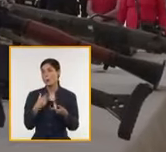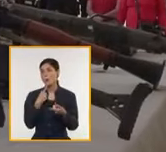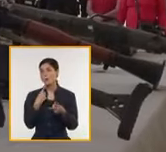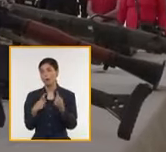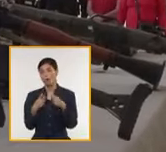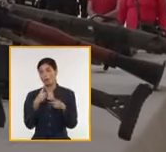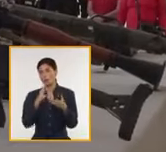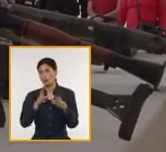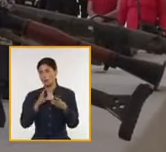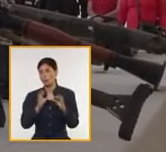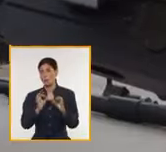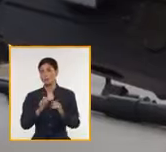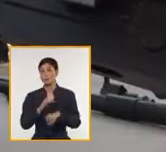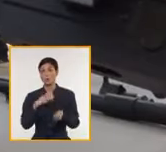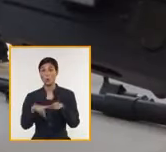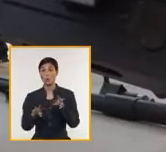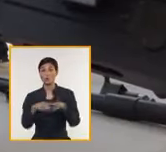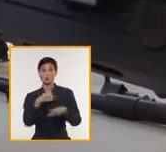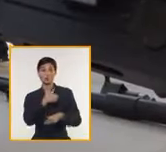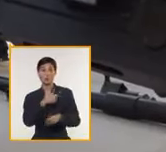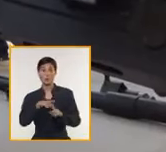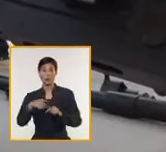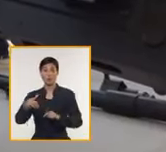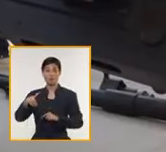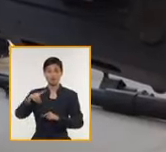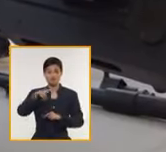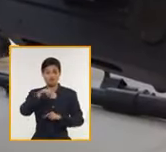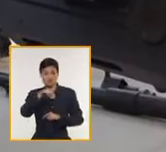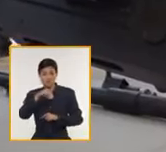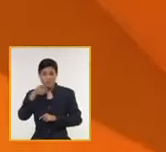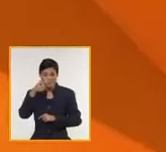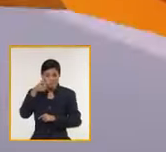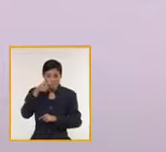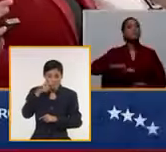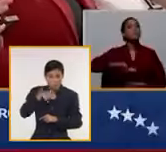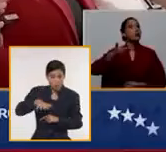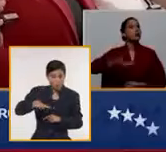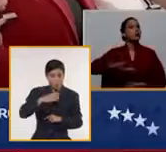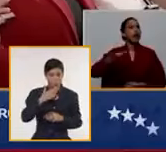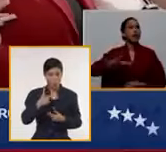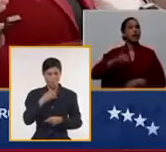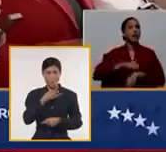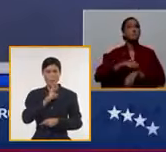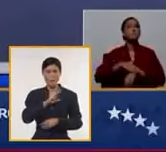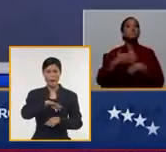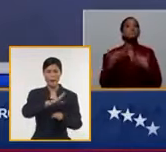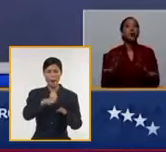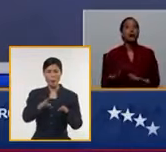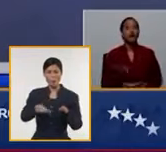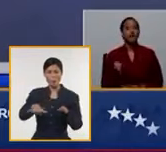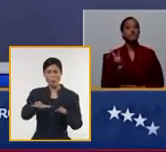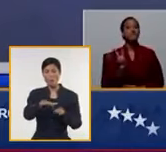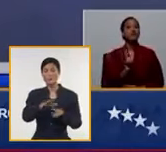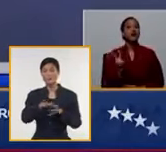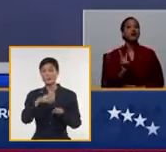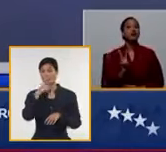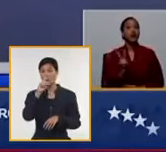informó el martes que patrullará con drones y buques de la Armada sus aguas territoriales. Venezuela está